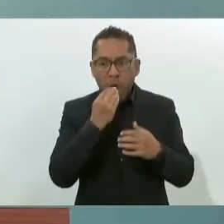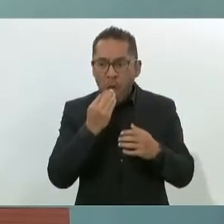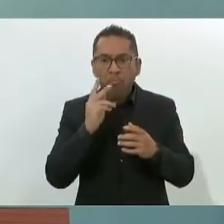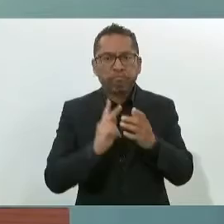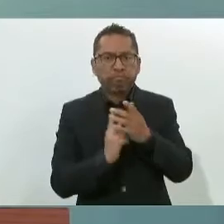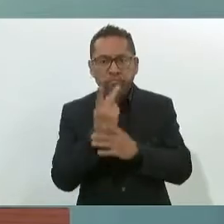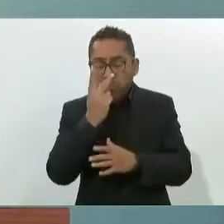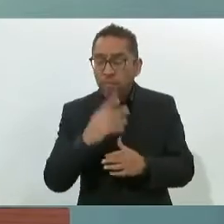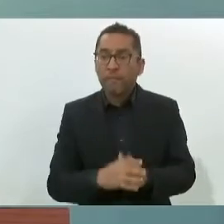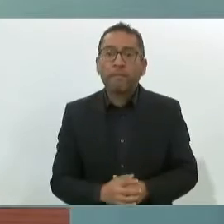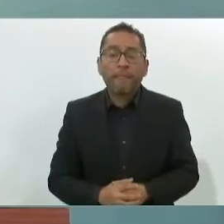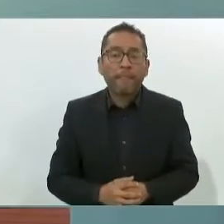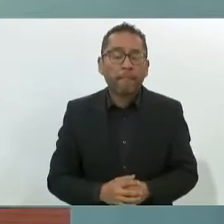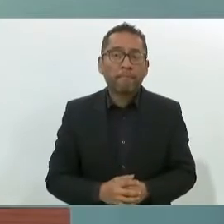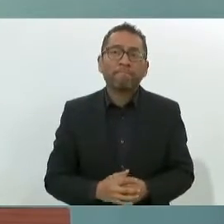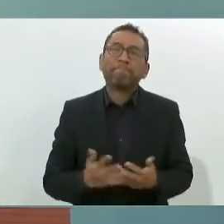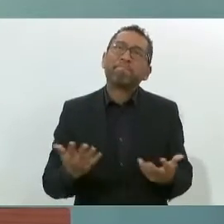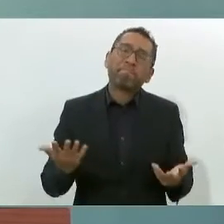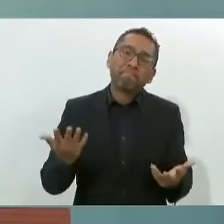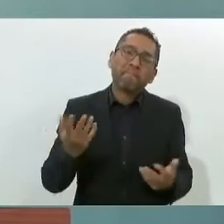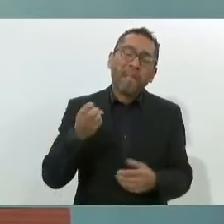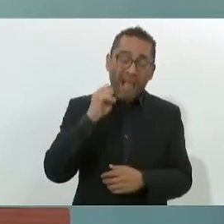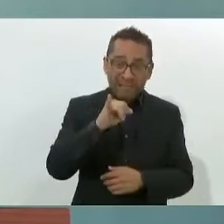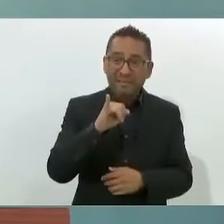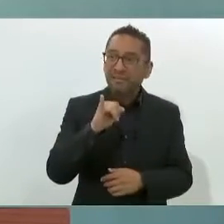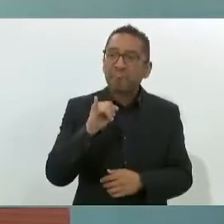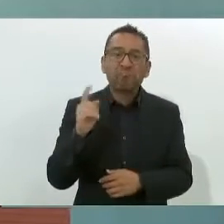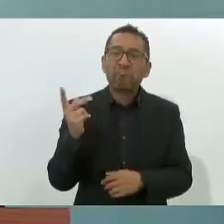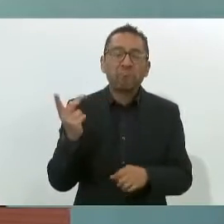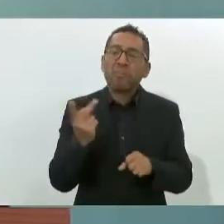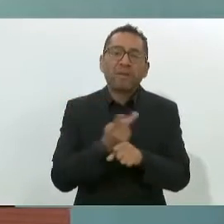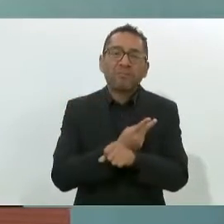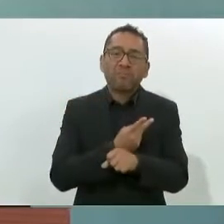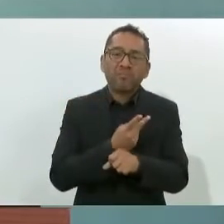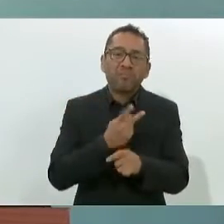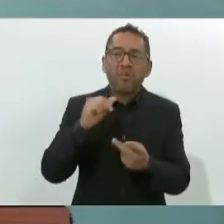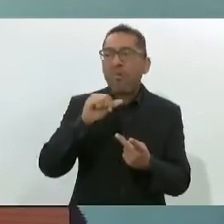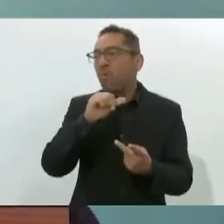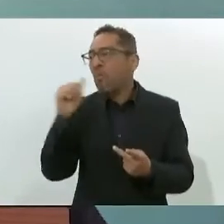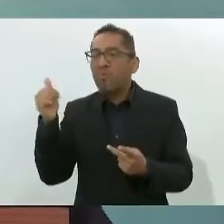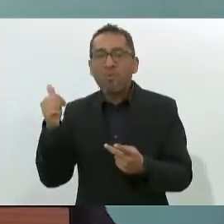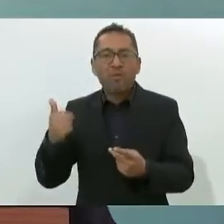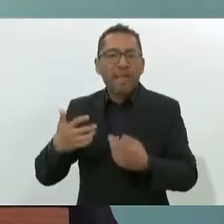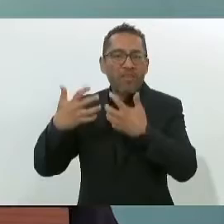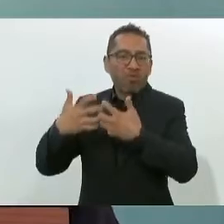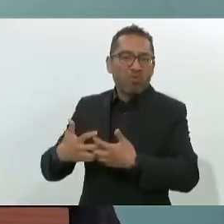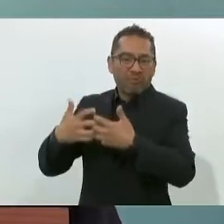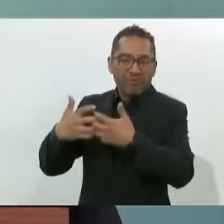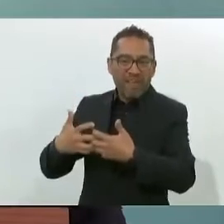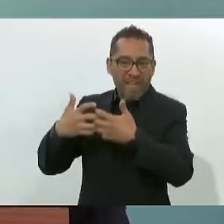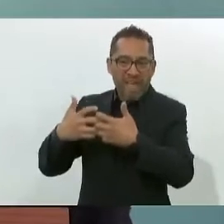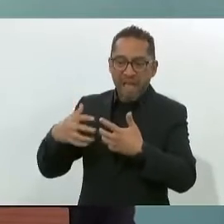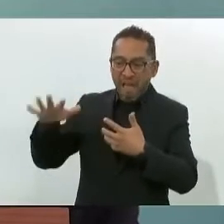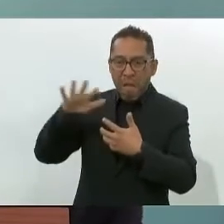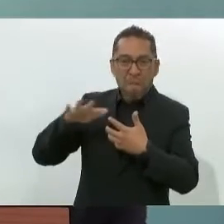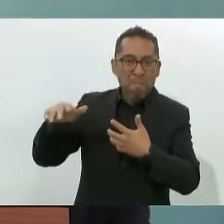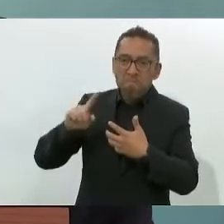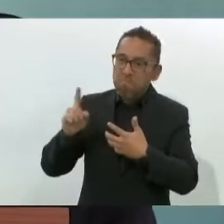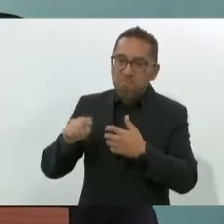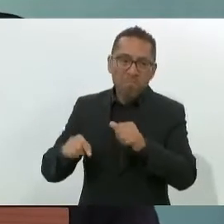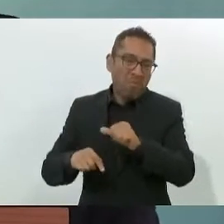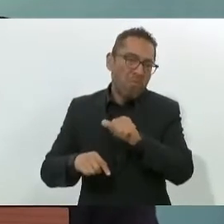No sucedió así, desgraciadamente, con el sector industrial o con el